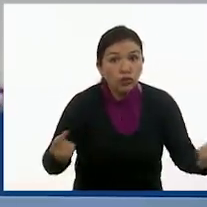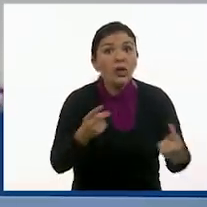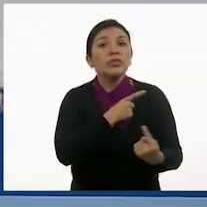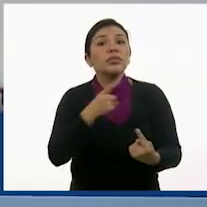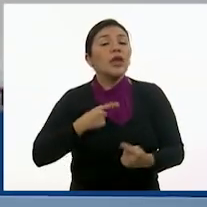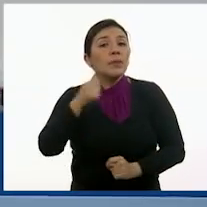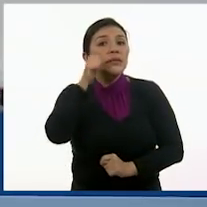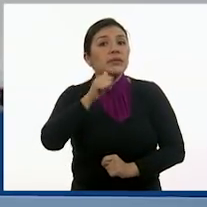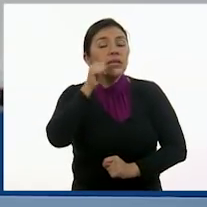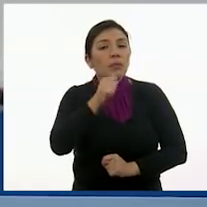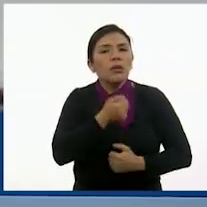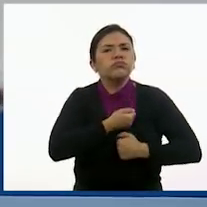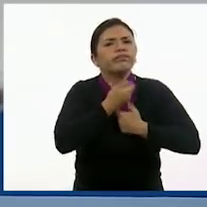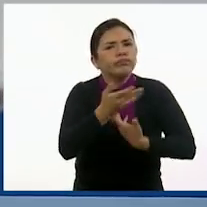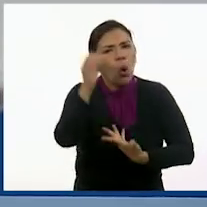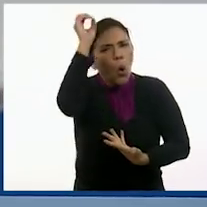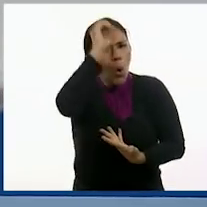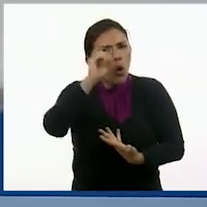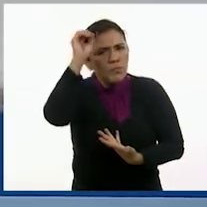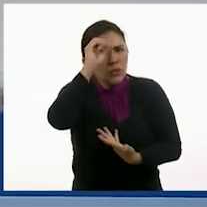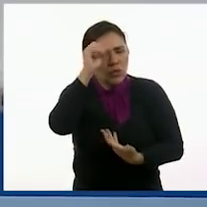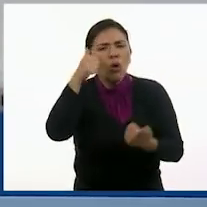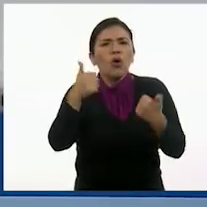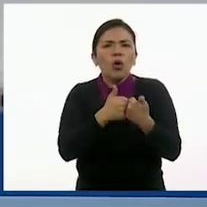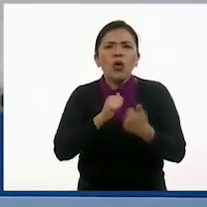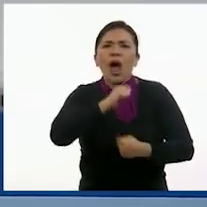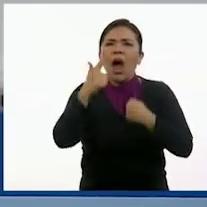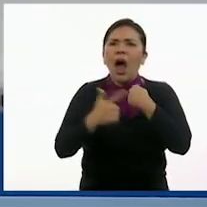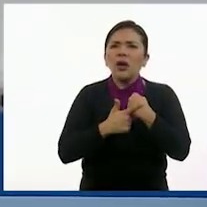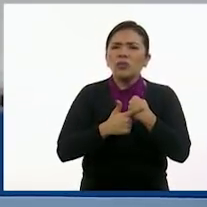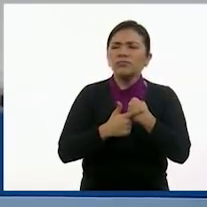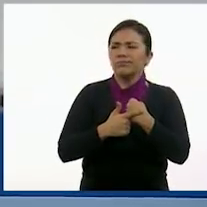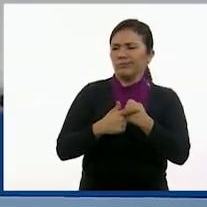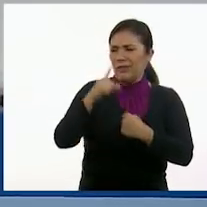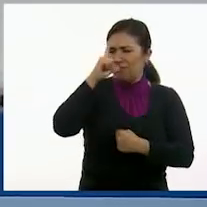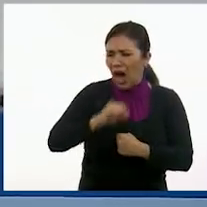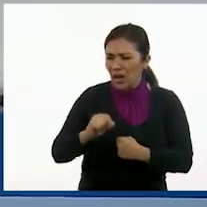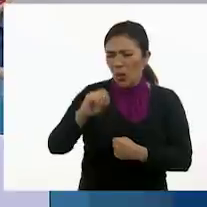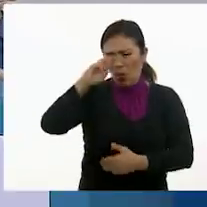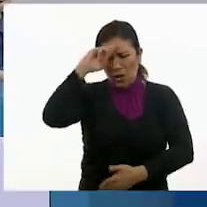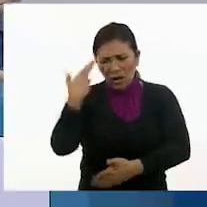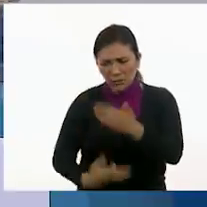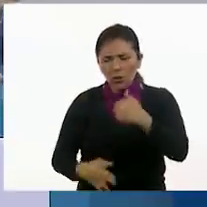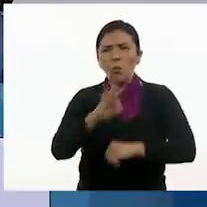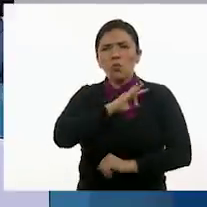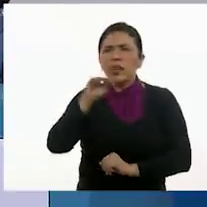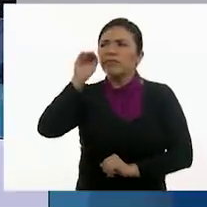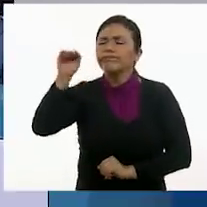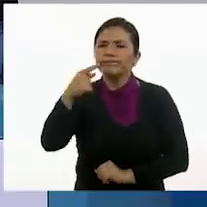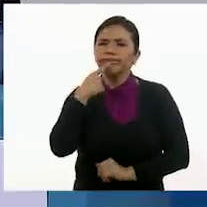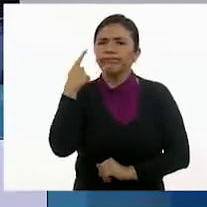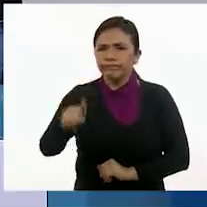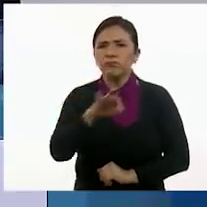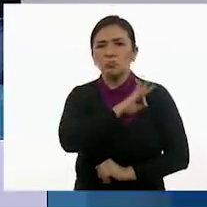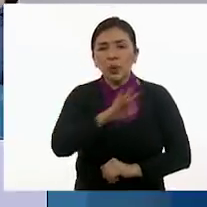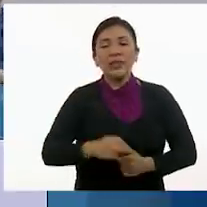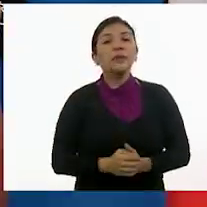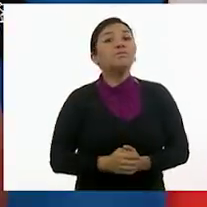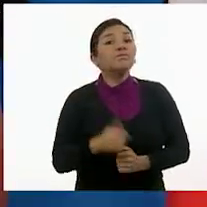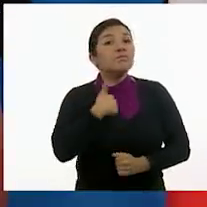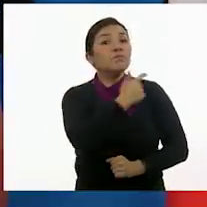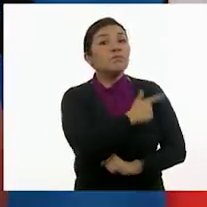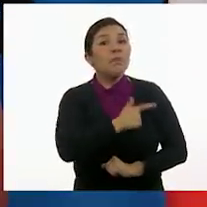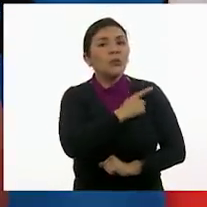debemos dar nuestra opinión y hacer notar cuando los demás no nos los permiten. A mí me